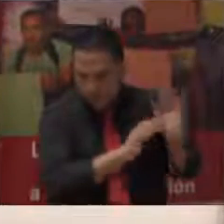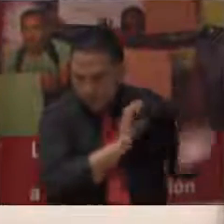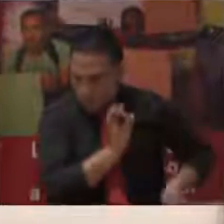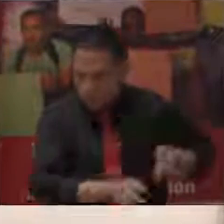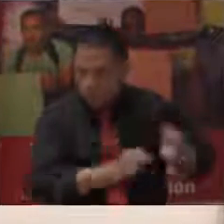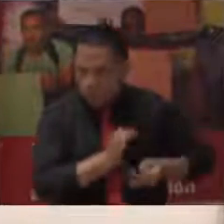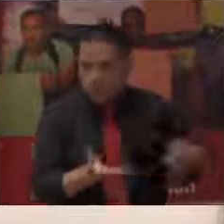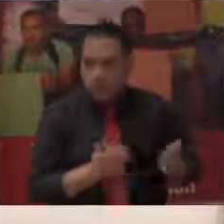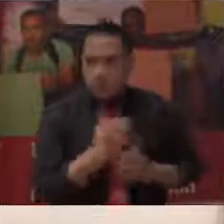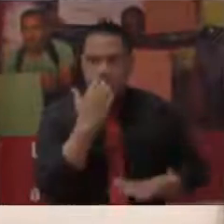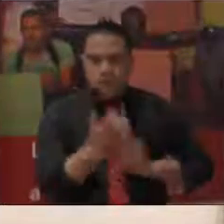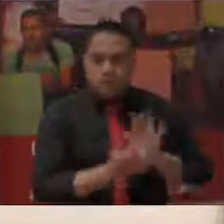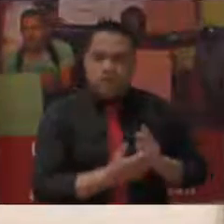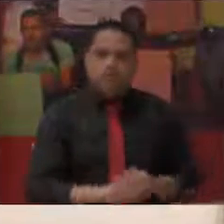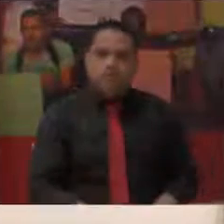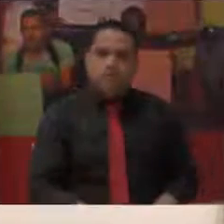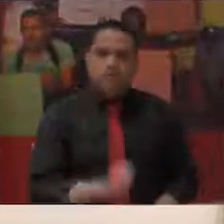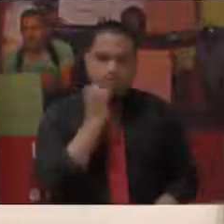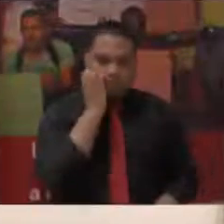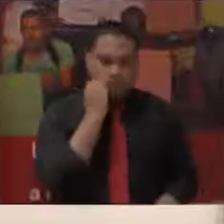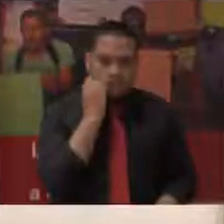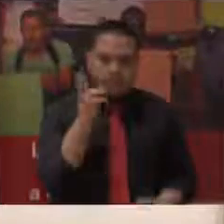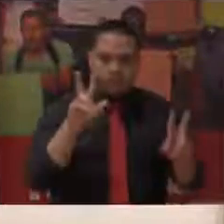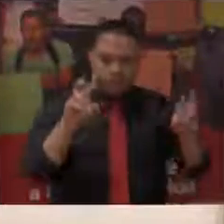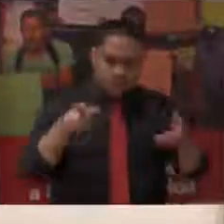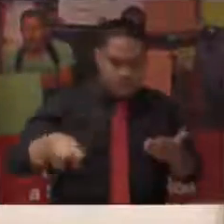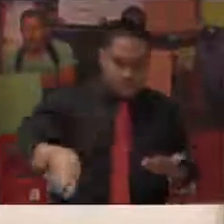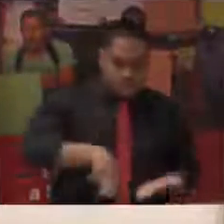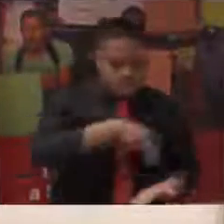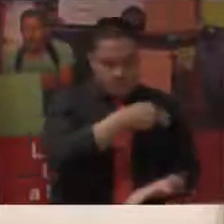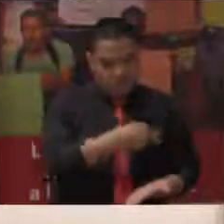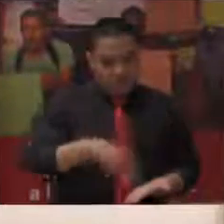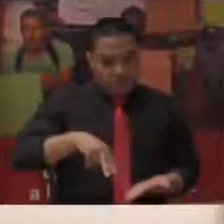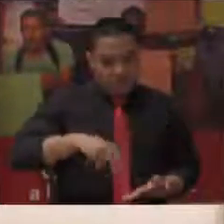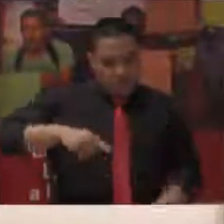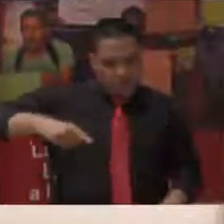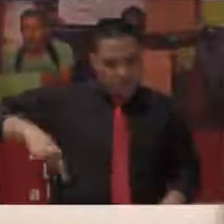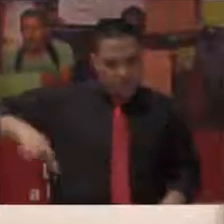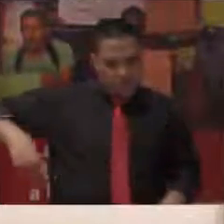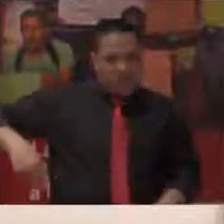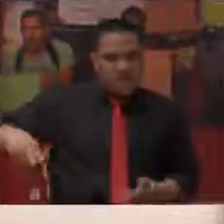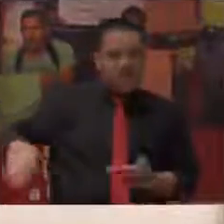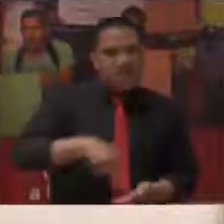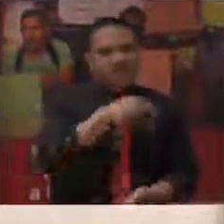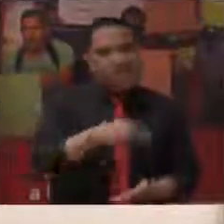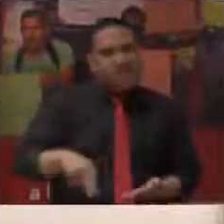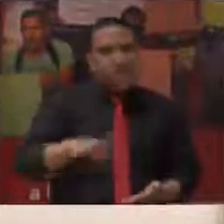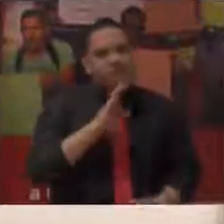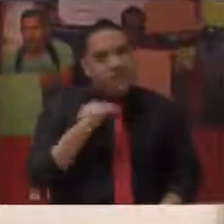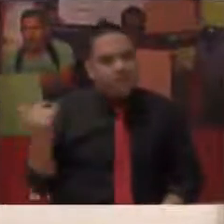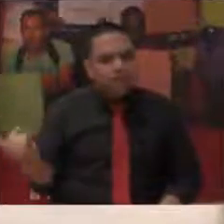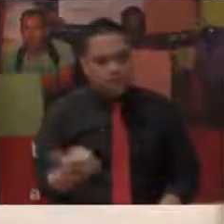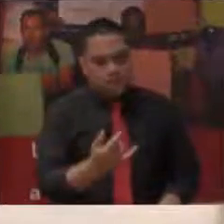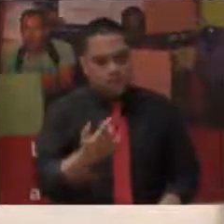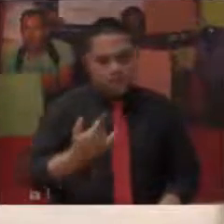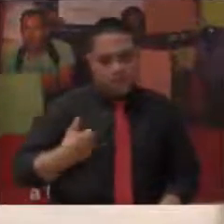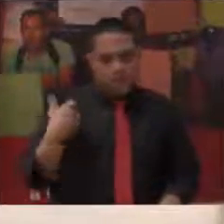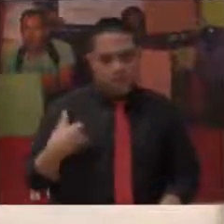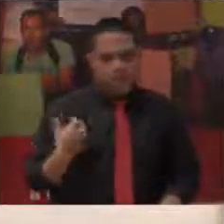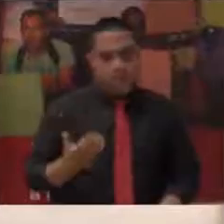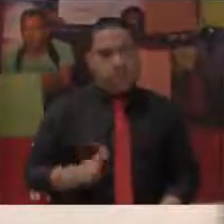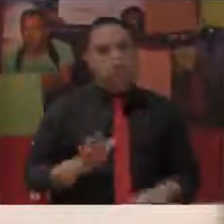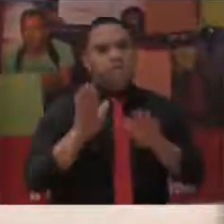ejemplo, ligados con el baile, una escuela de baile para los jóvenes del municipio. Lo que hacemos es trabajar con lo que ya tiene la